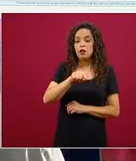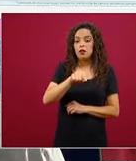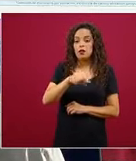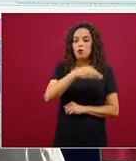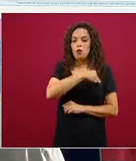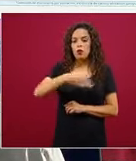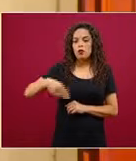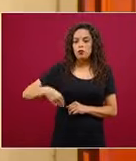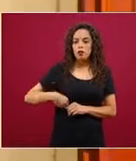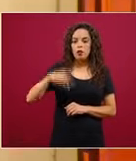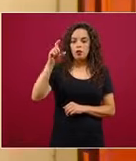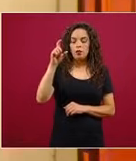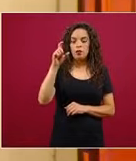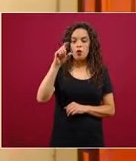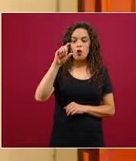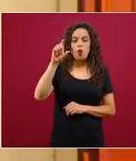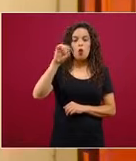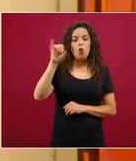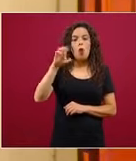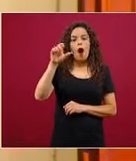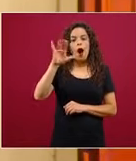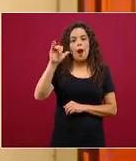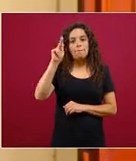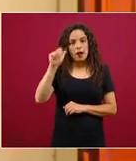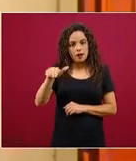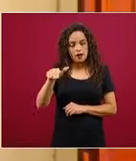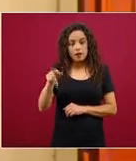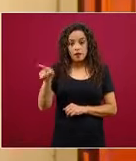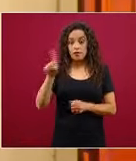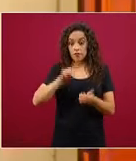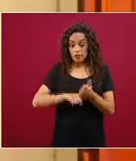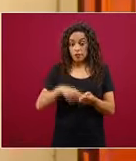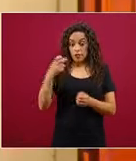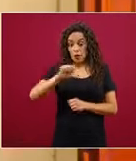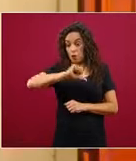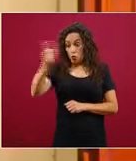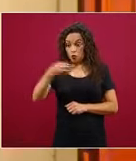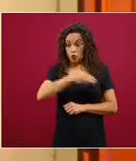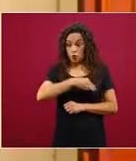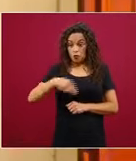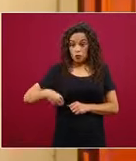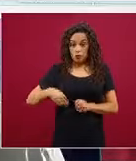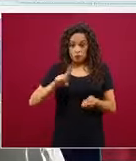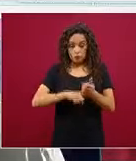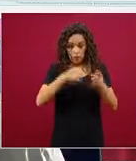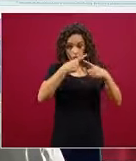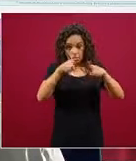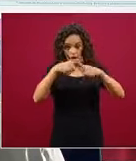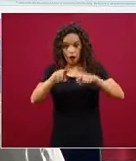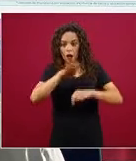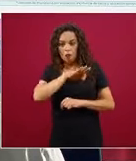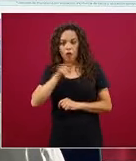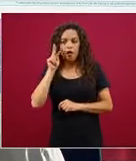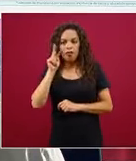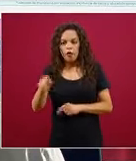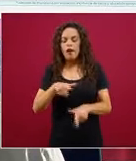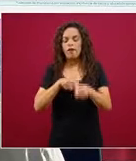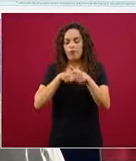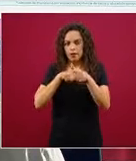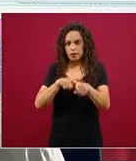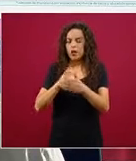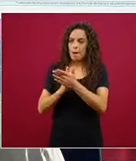la semana 20-21 y la tendencia, a diferencia de los otros municipios, vean ustedes que todavía es una tendencia ascendente.